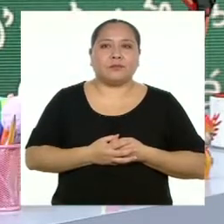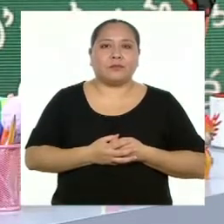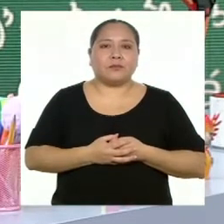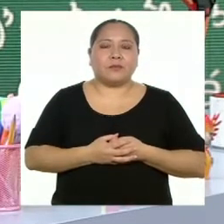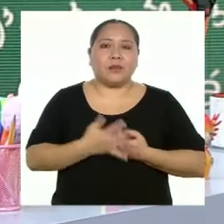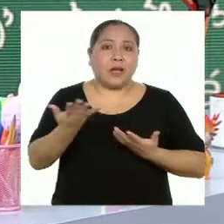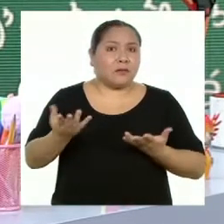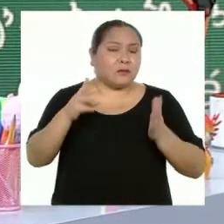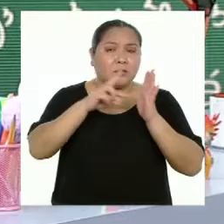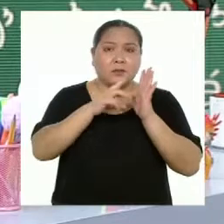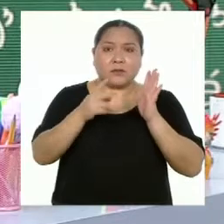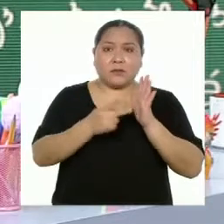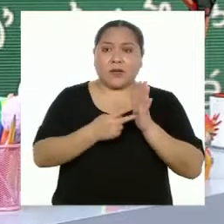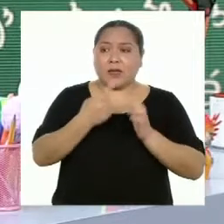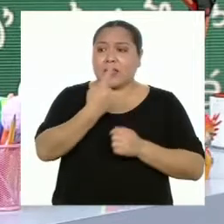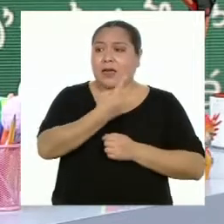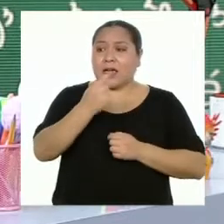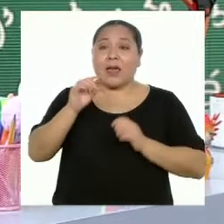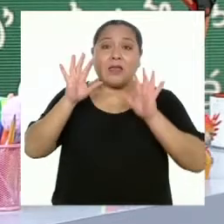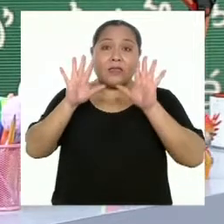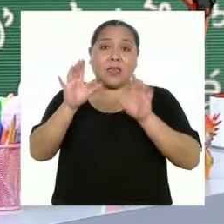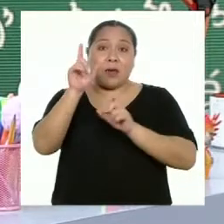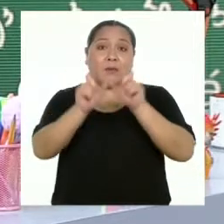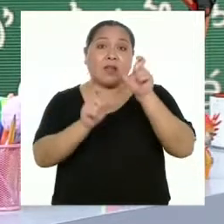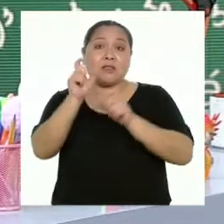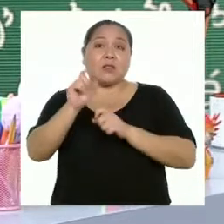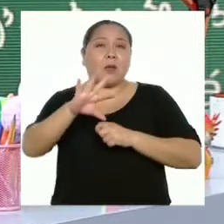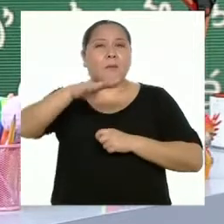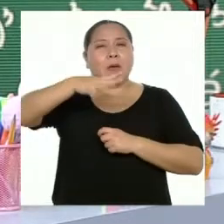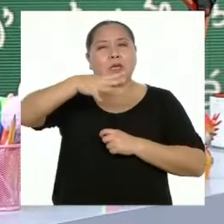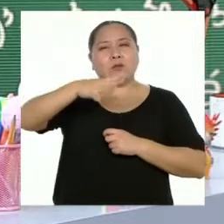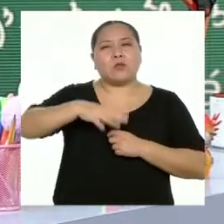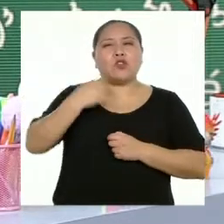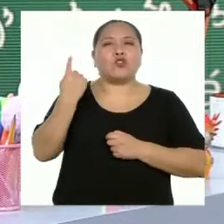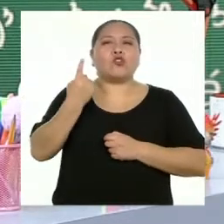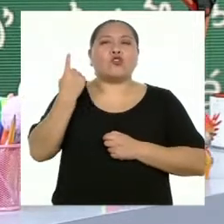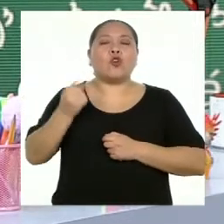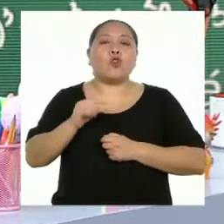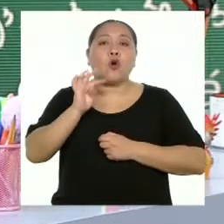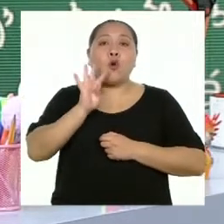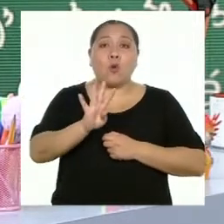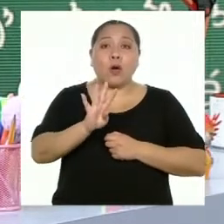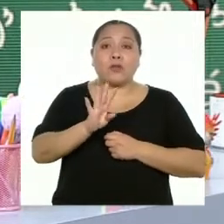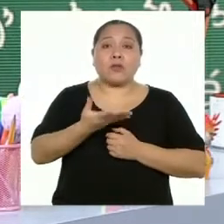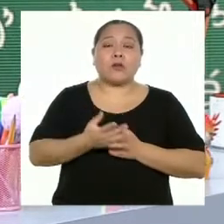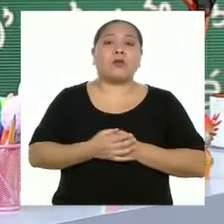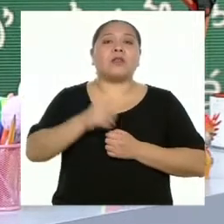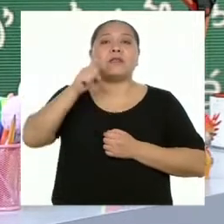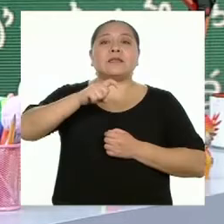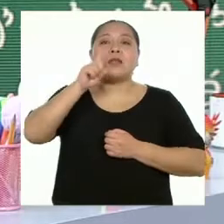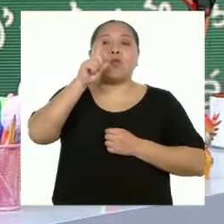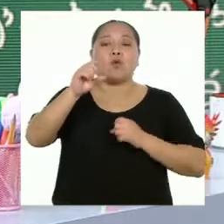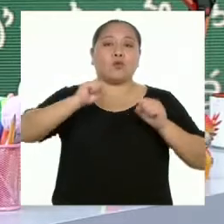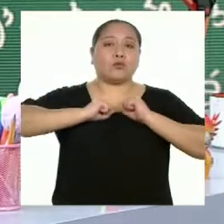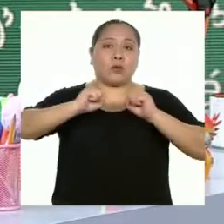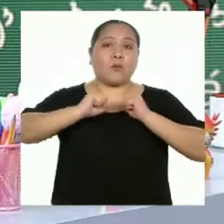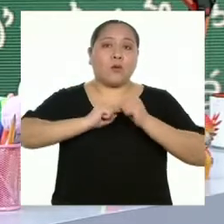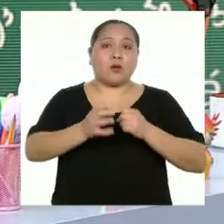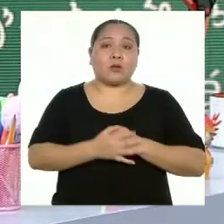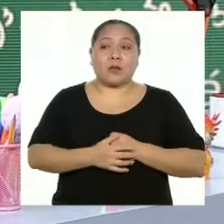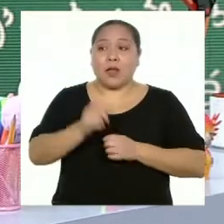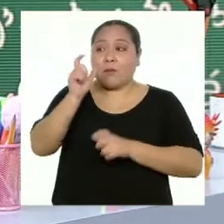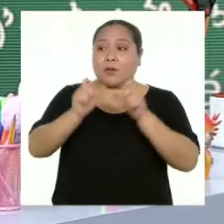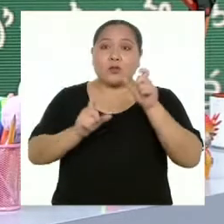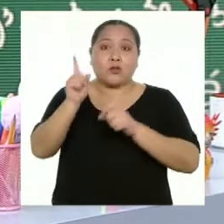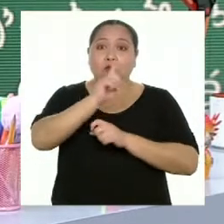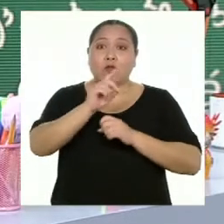Eso significa que de cada 10 personas, más o menos solo 4 realizan un deporte. Los que no